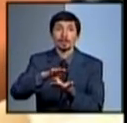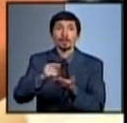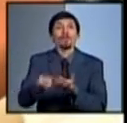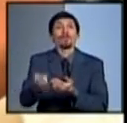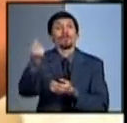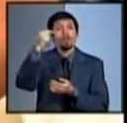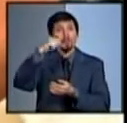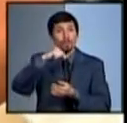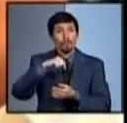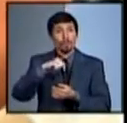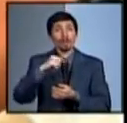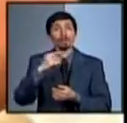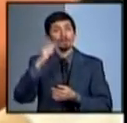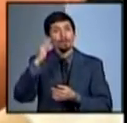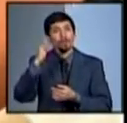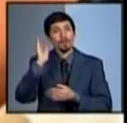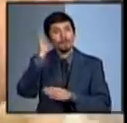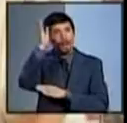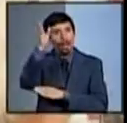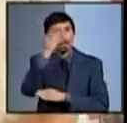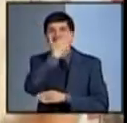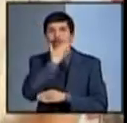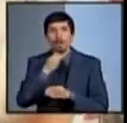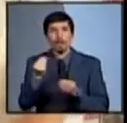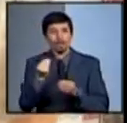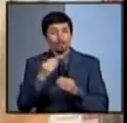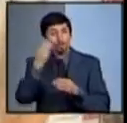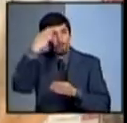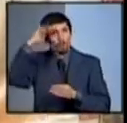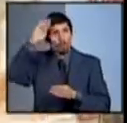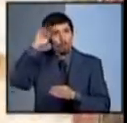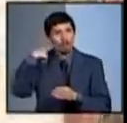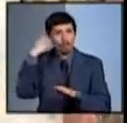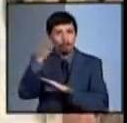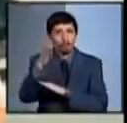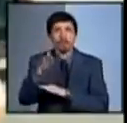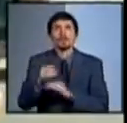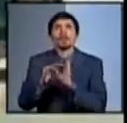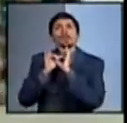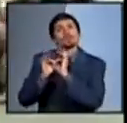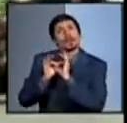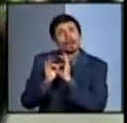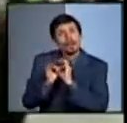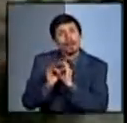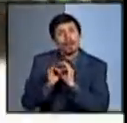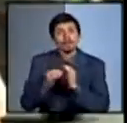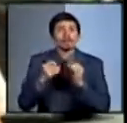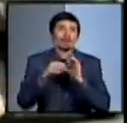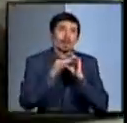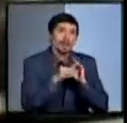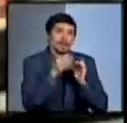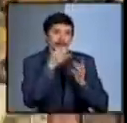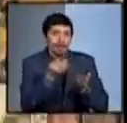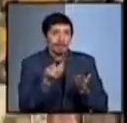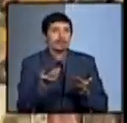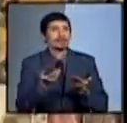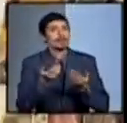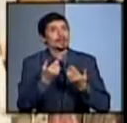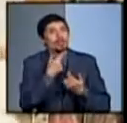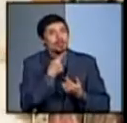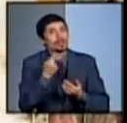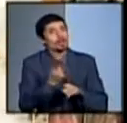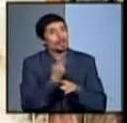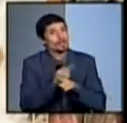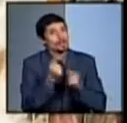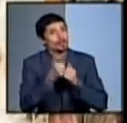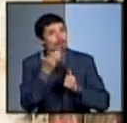encantado de ese viaje, que fue a Cuba. Egon, muchas gracias por habernos recibido. Ha sido un gusto. Fue un placer conversar contigo.